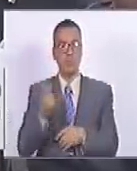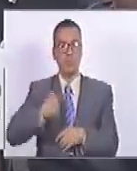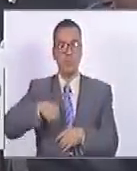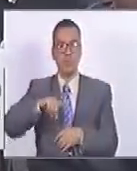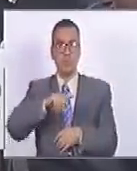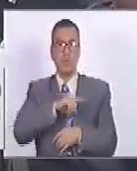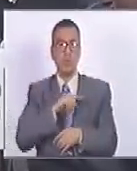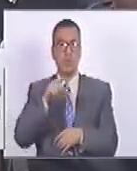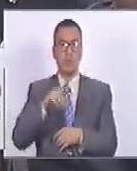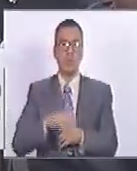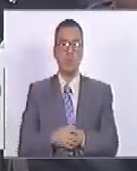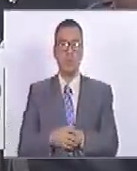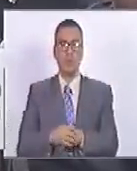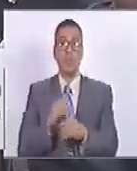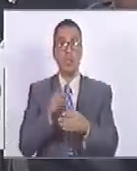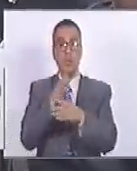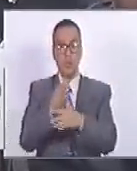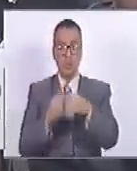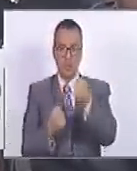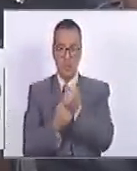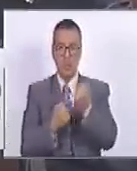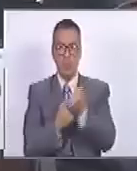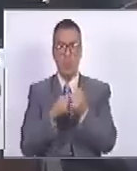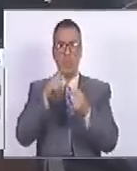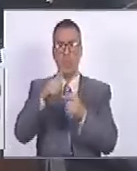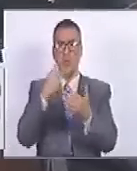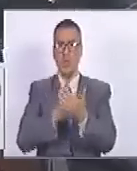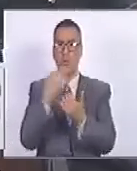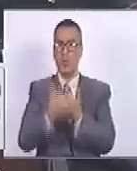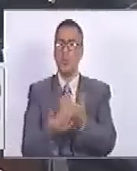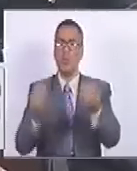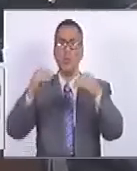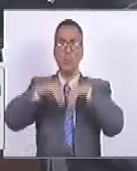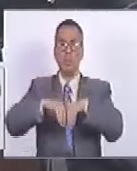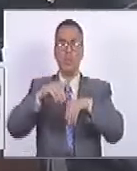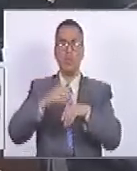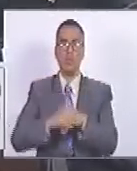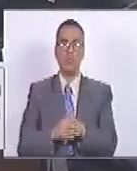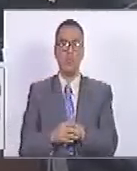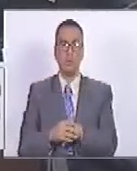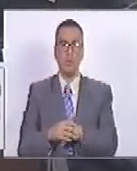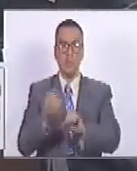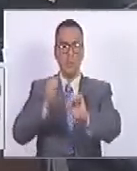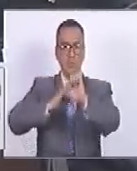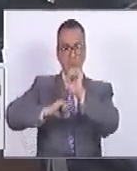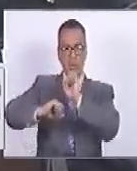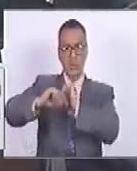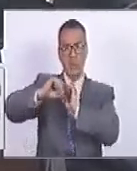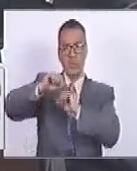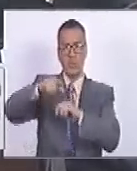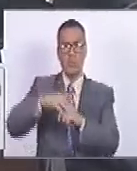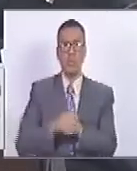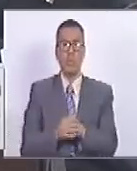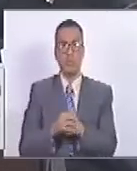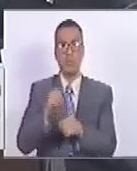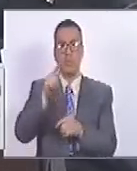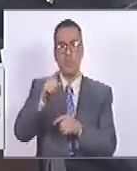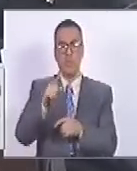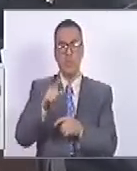Nosotros vamos a respaldar este proyecto de acuerdo en repudio a